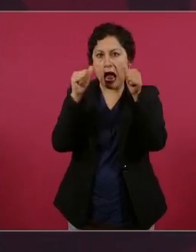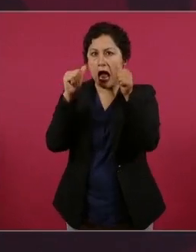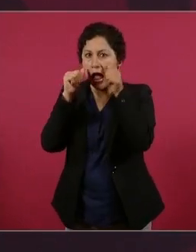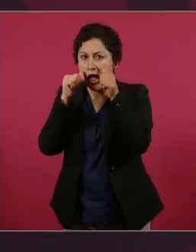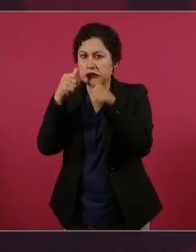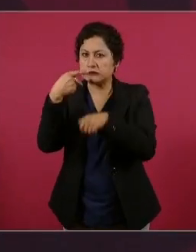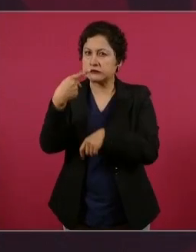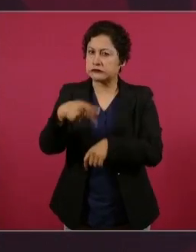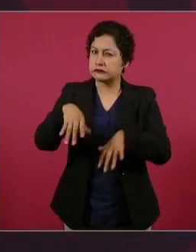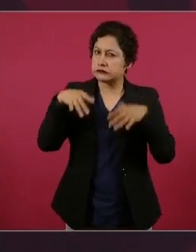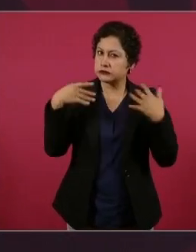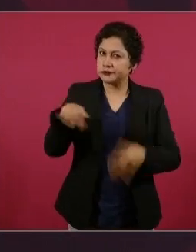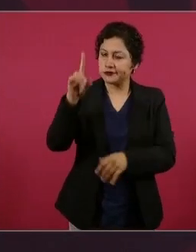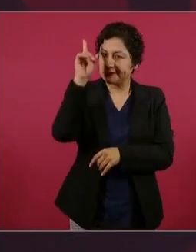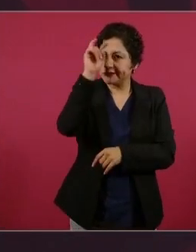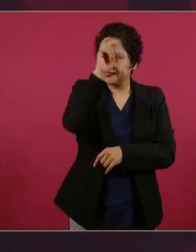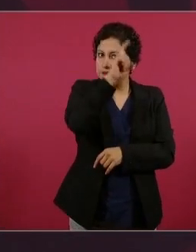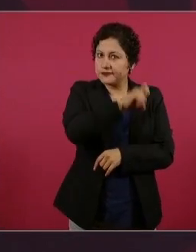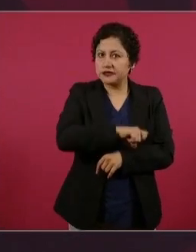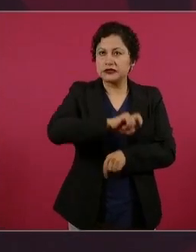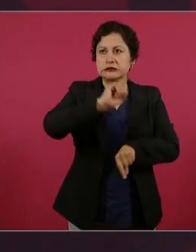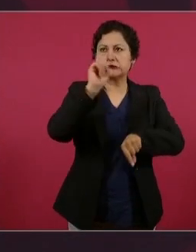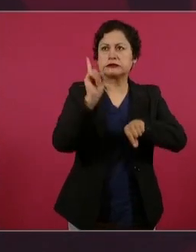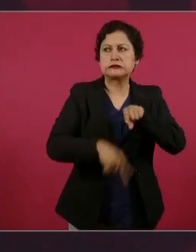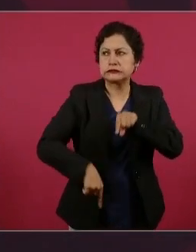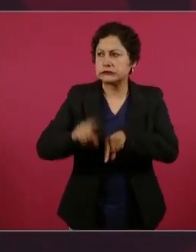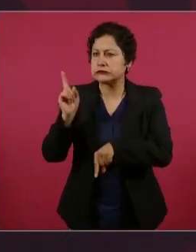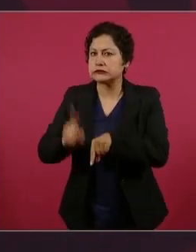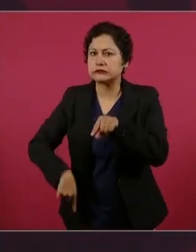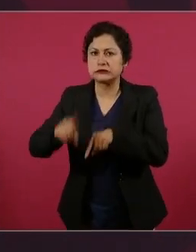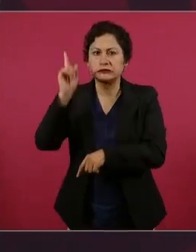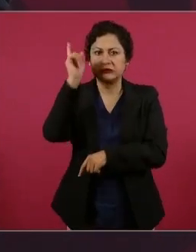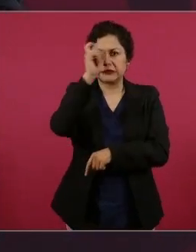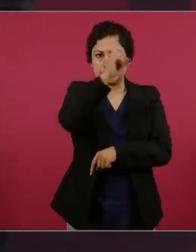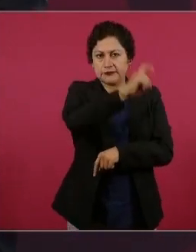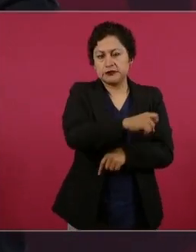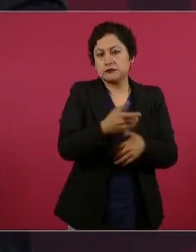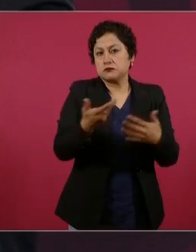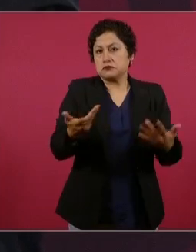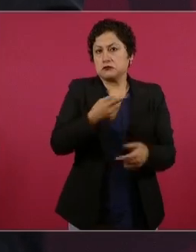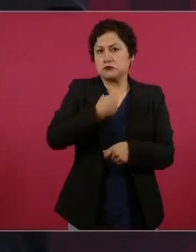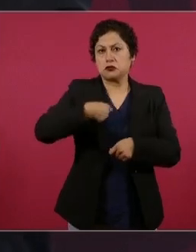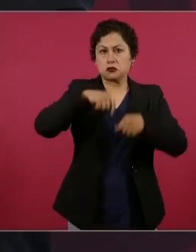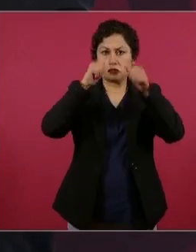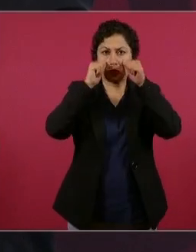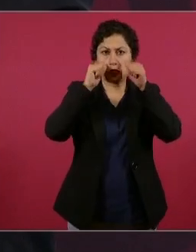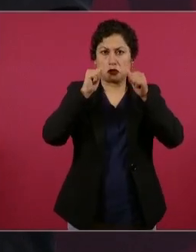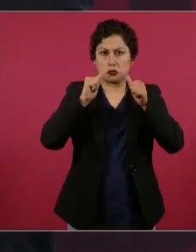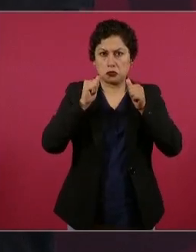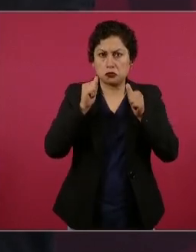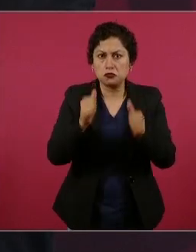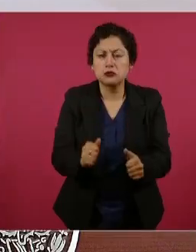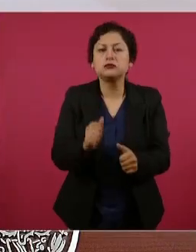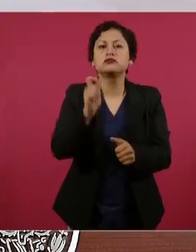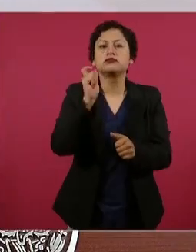trabajo, y nos estamos ocupando desde hace tiempo en